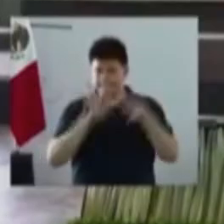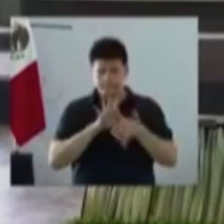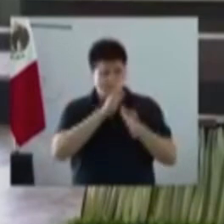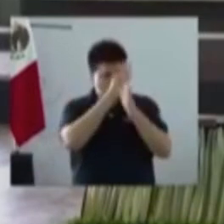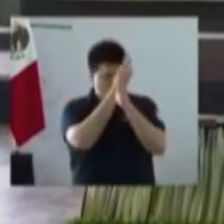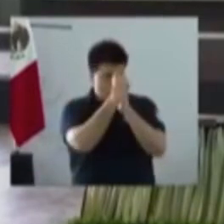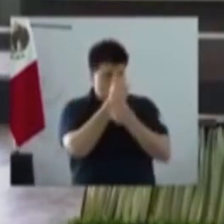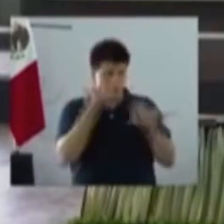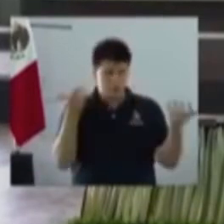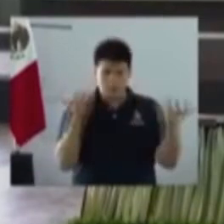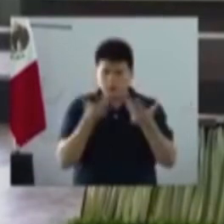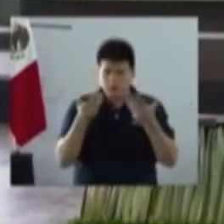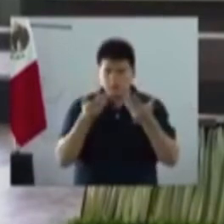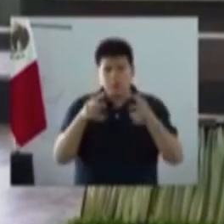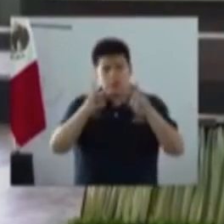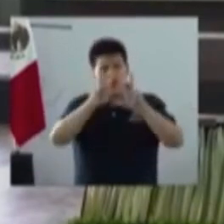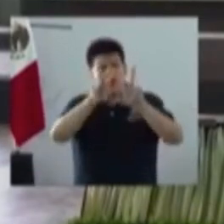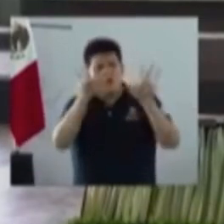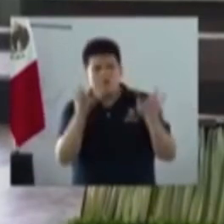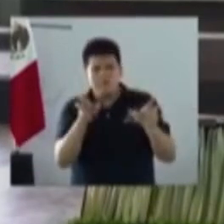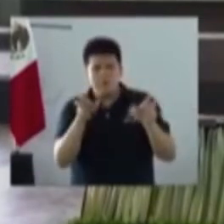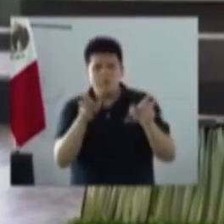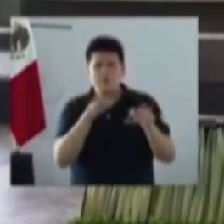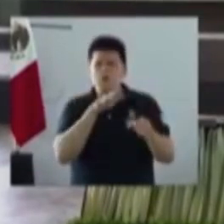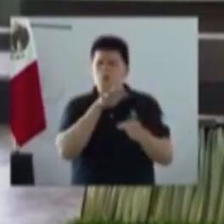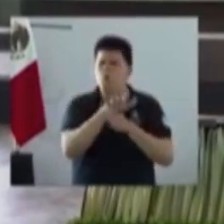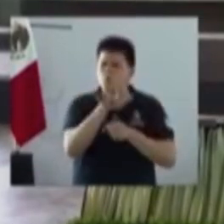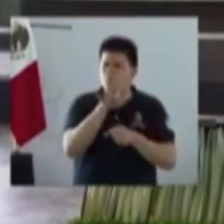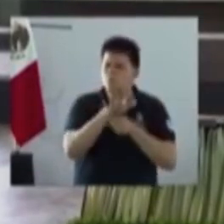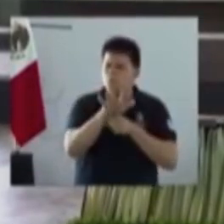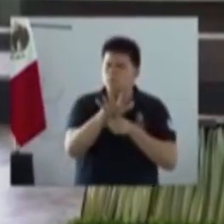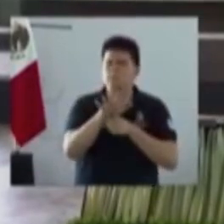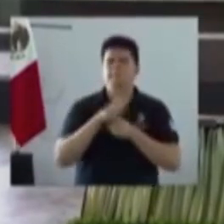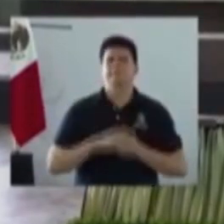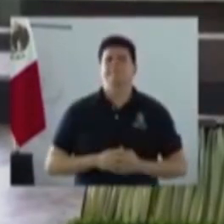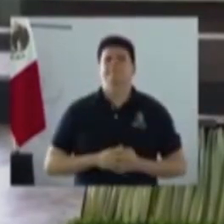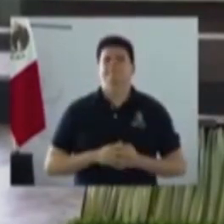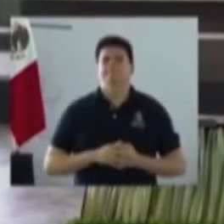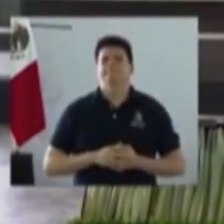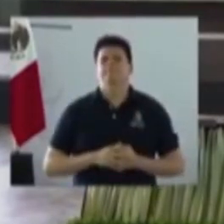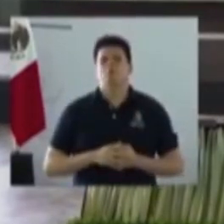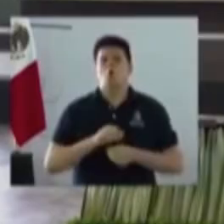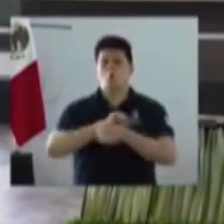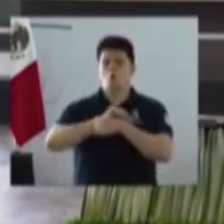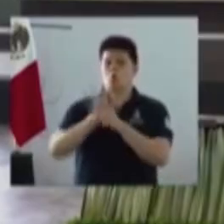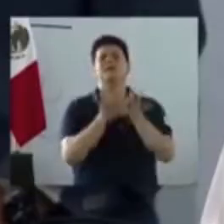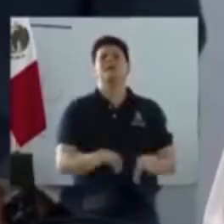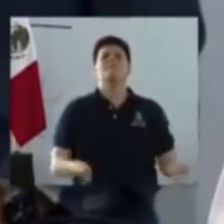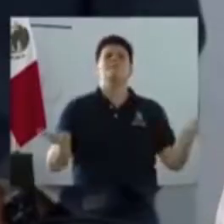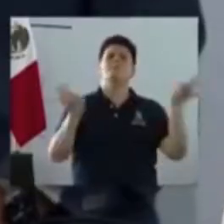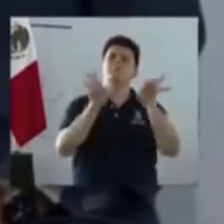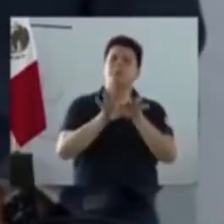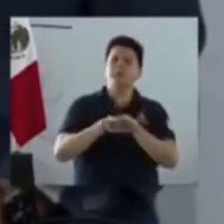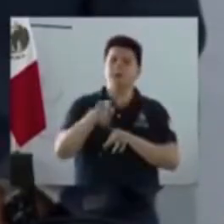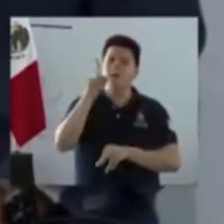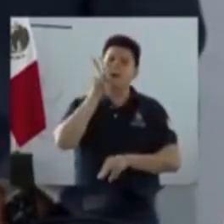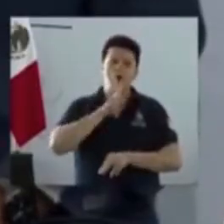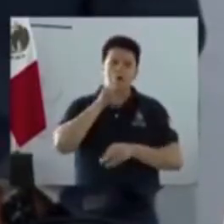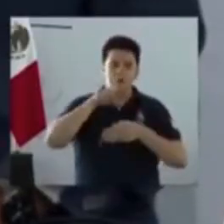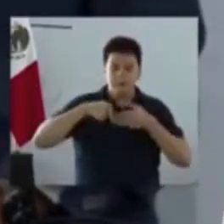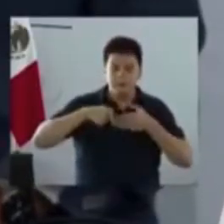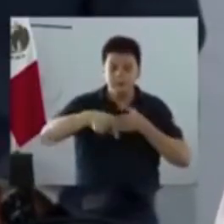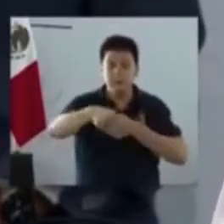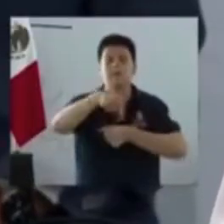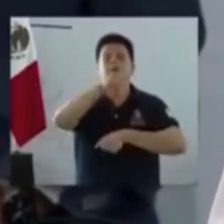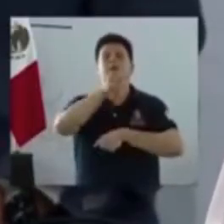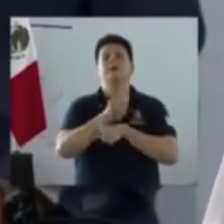nacionales y por ello harán un encuentro de los dos grupos de mandatarios para reactivar la economía. Además, el gobernador de